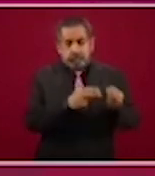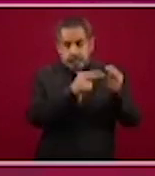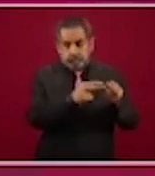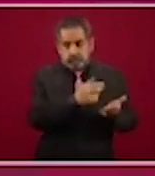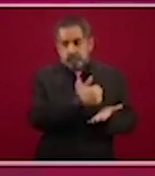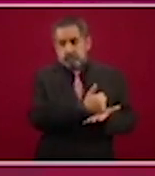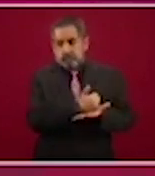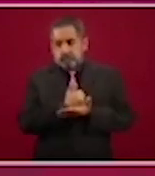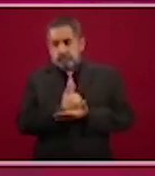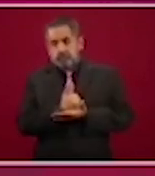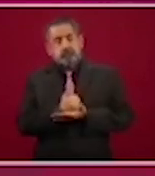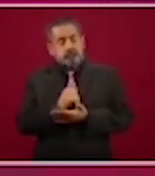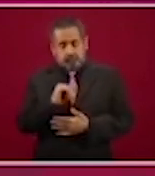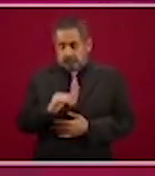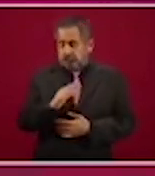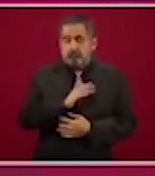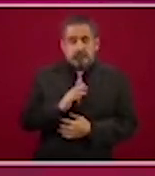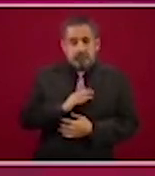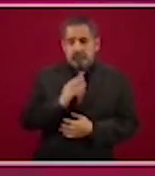en,